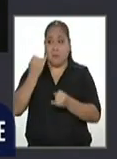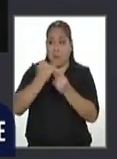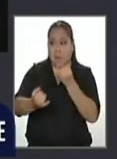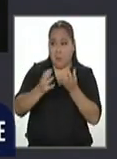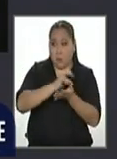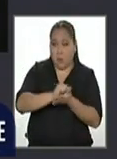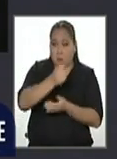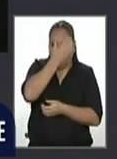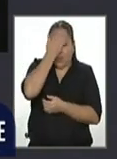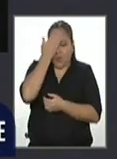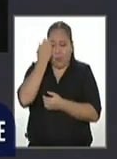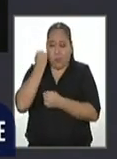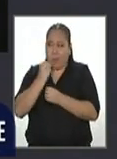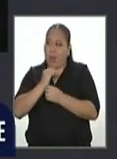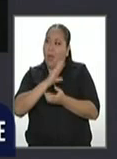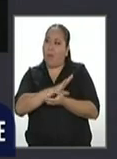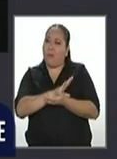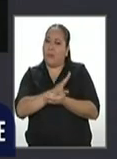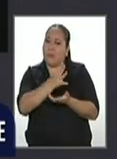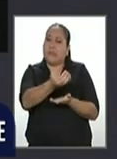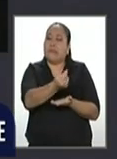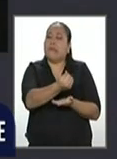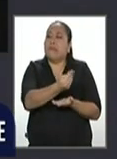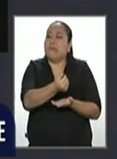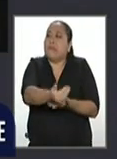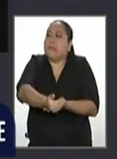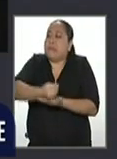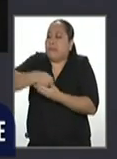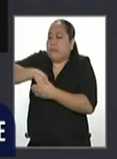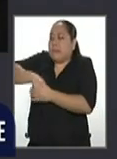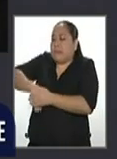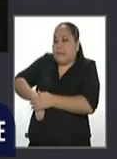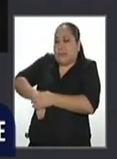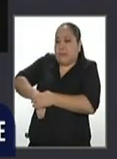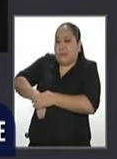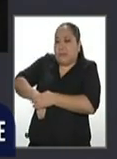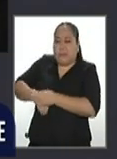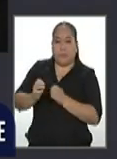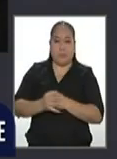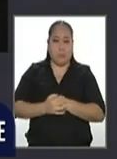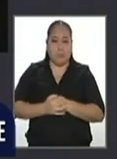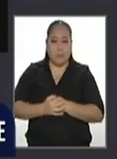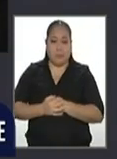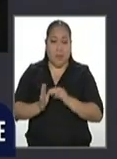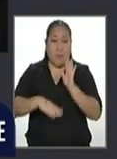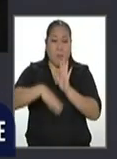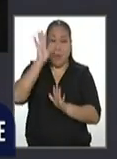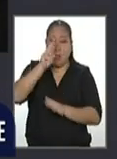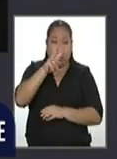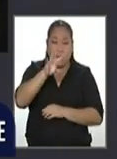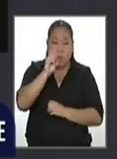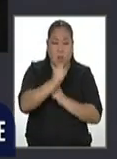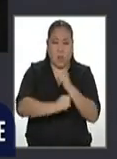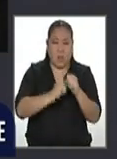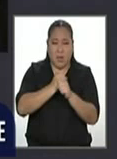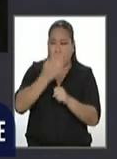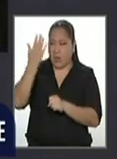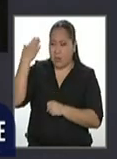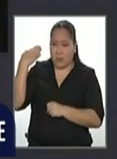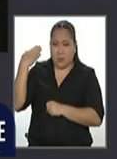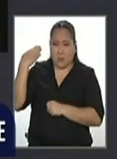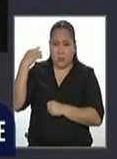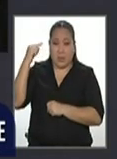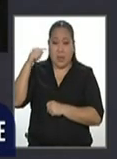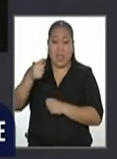nos olvidamos y metemos nuestro sueldo aquí. Hace más de 20 años que